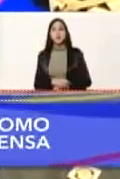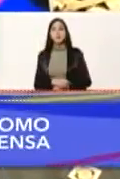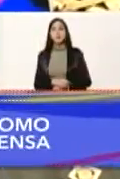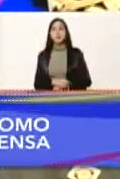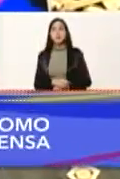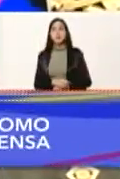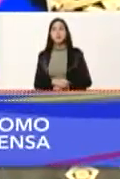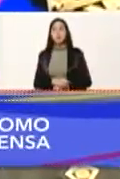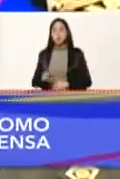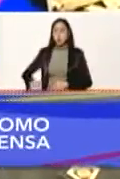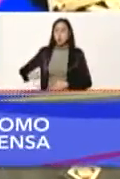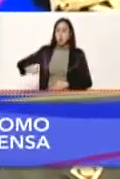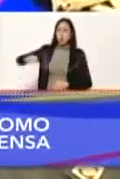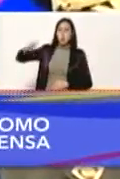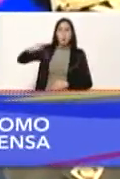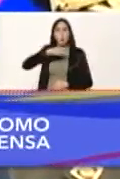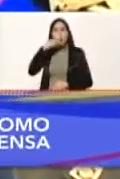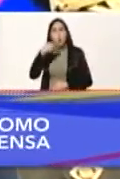primeros años de juventud,